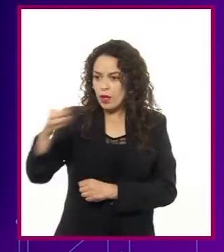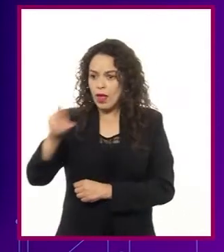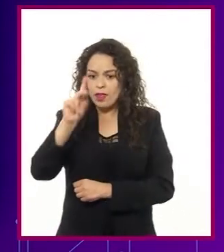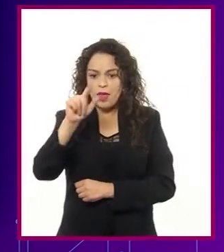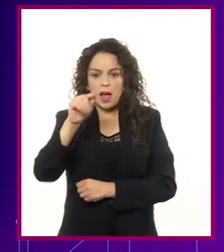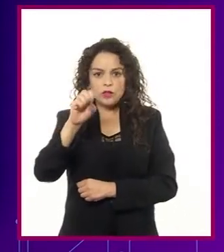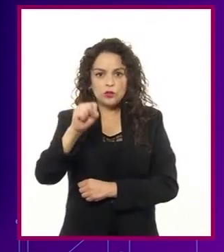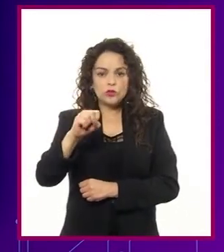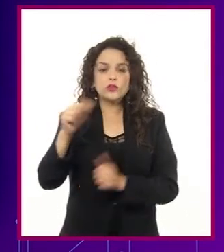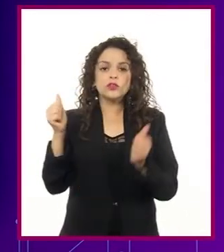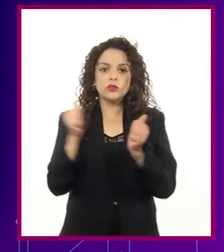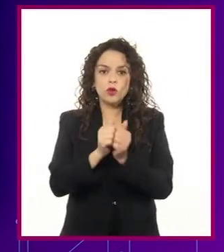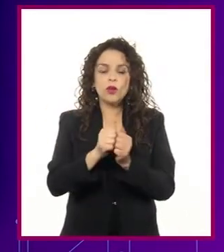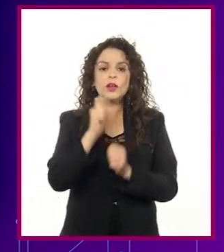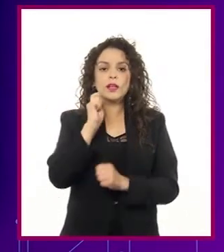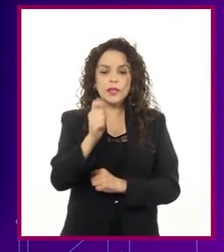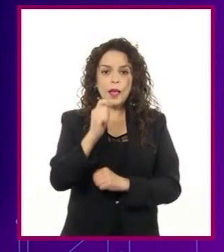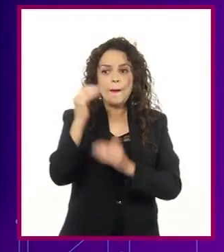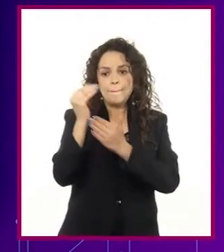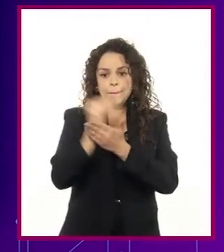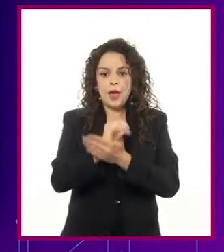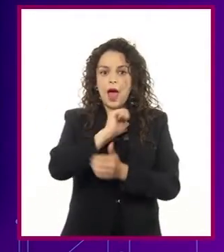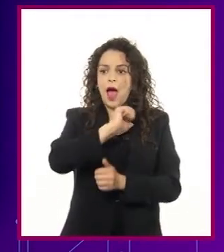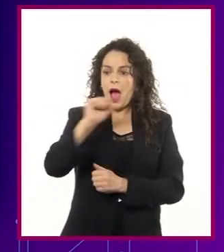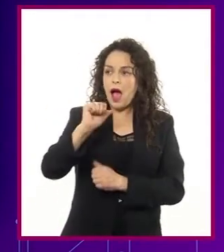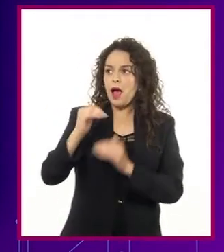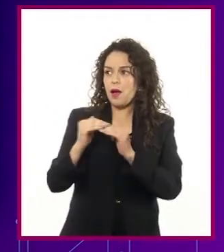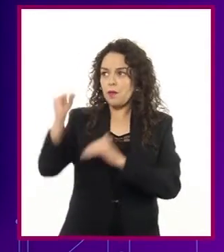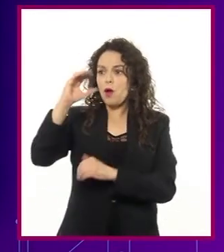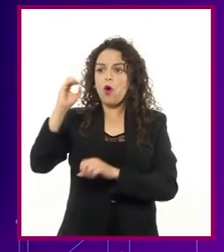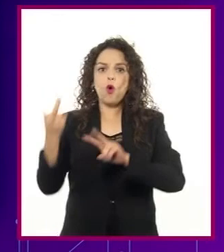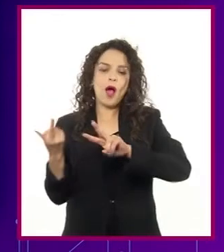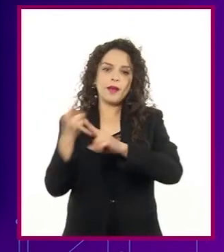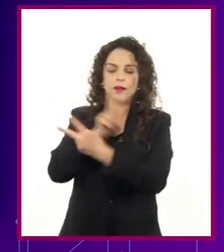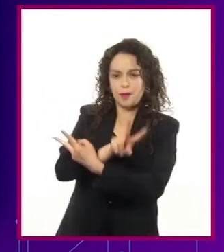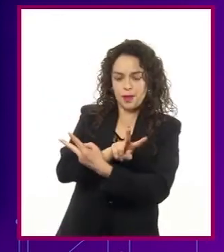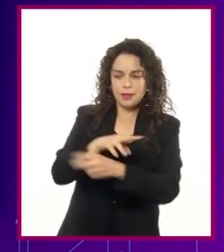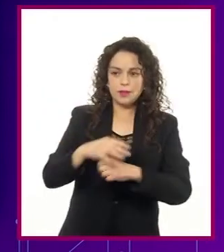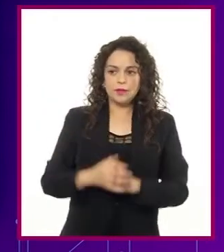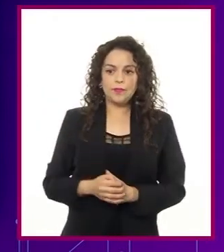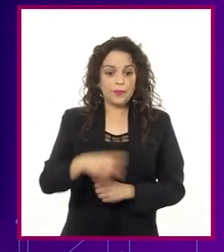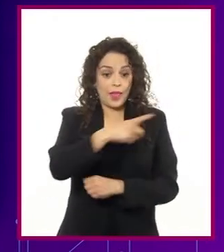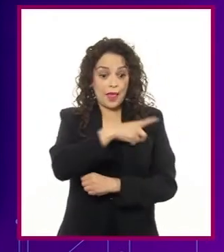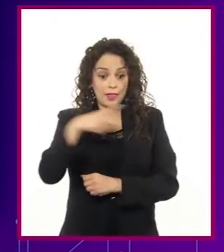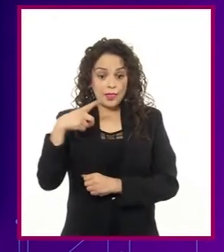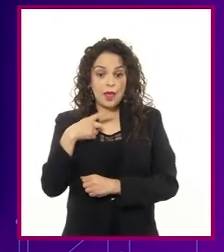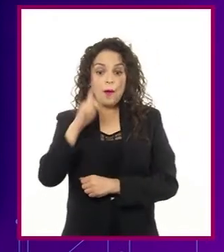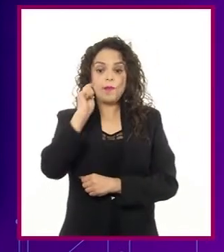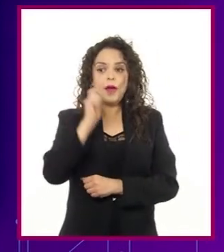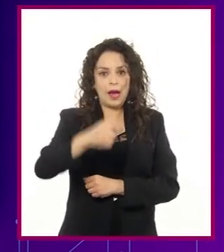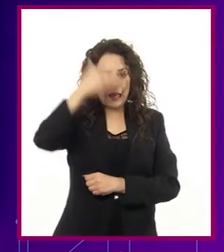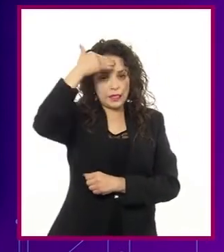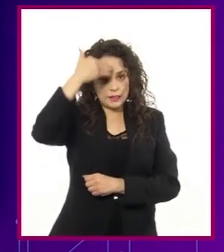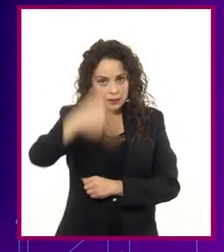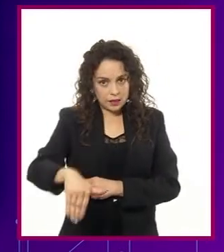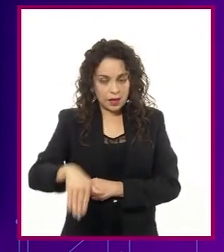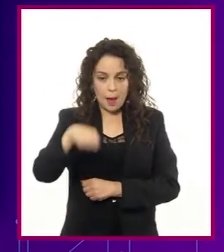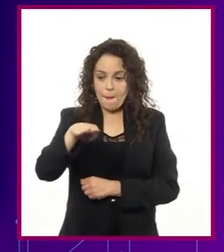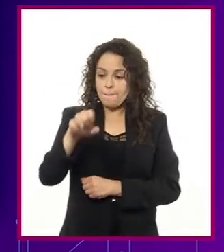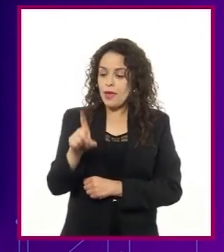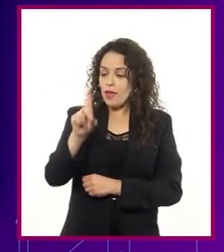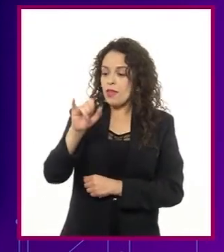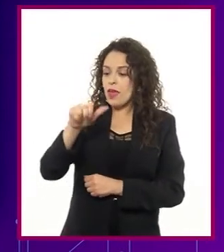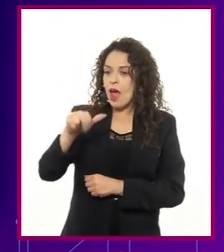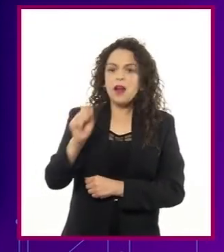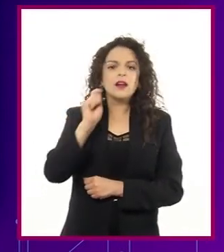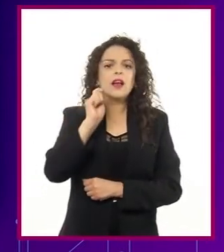estos están ordenados de menor a mayor o de mayor a menor. Se debe tener en cuenta que la mediana es un